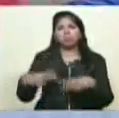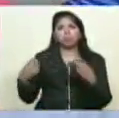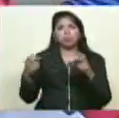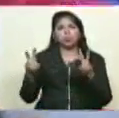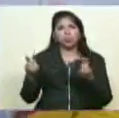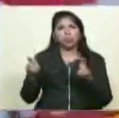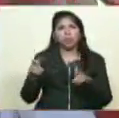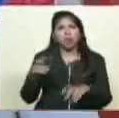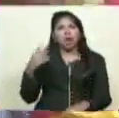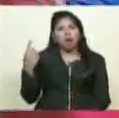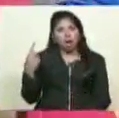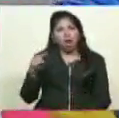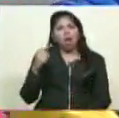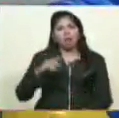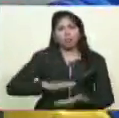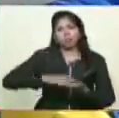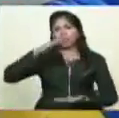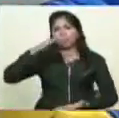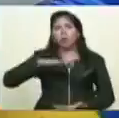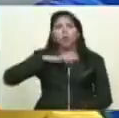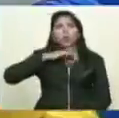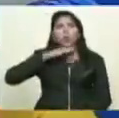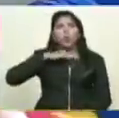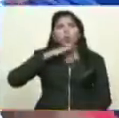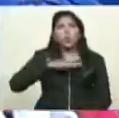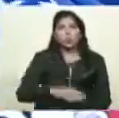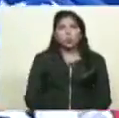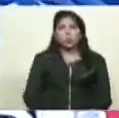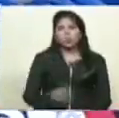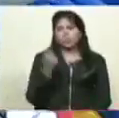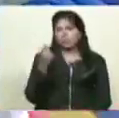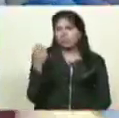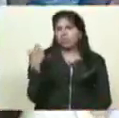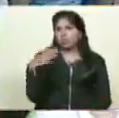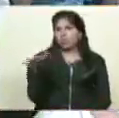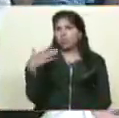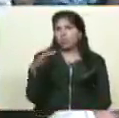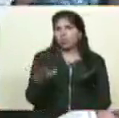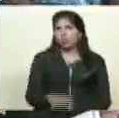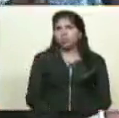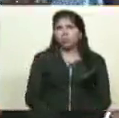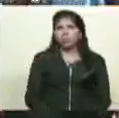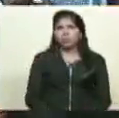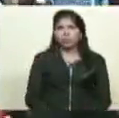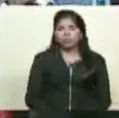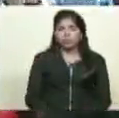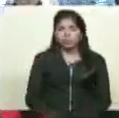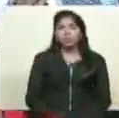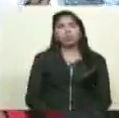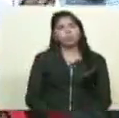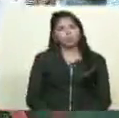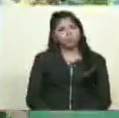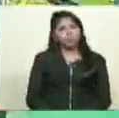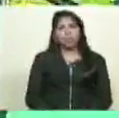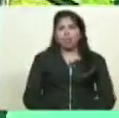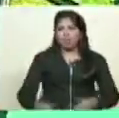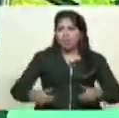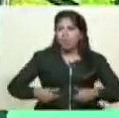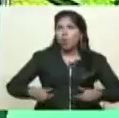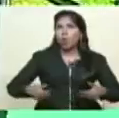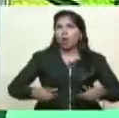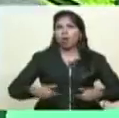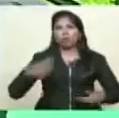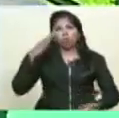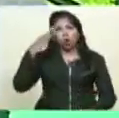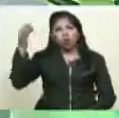semillas para 3.000 hectáreas en los valles del Yaracuy, presidente. Eso quiere decir que vale la pena como CPT,